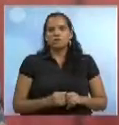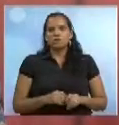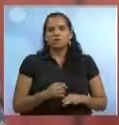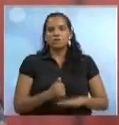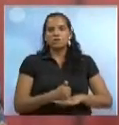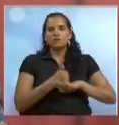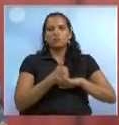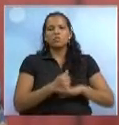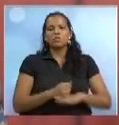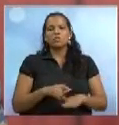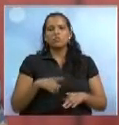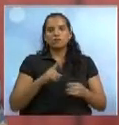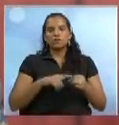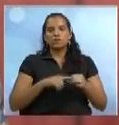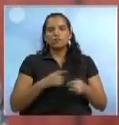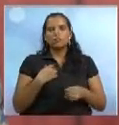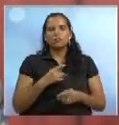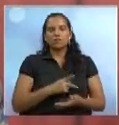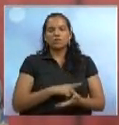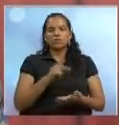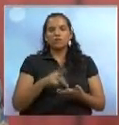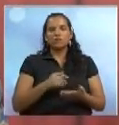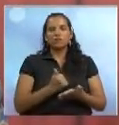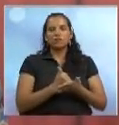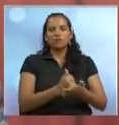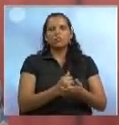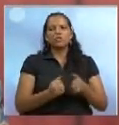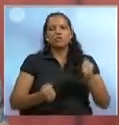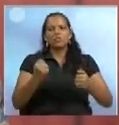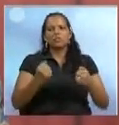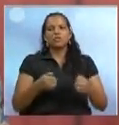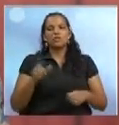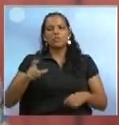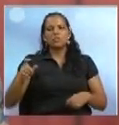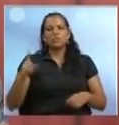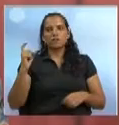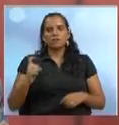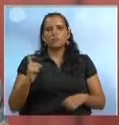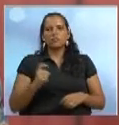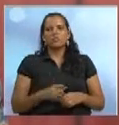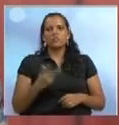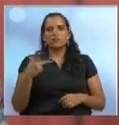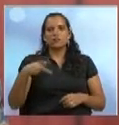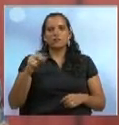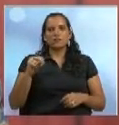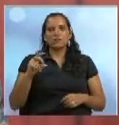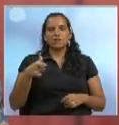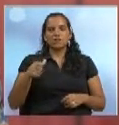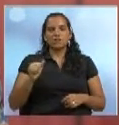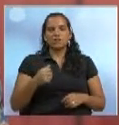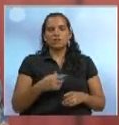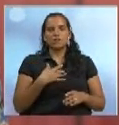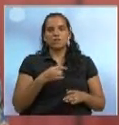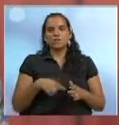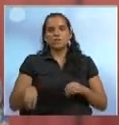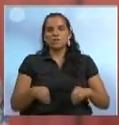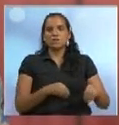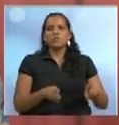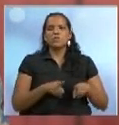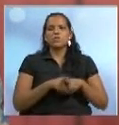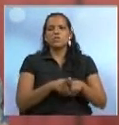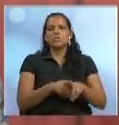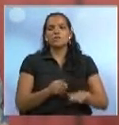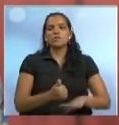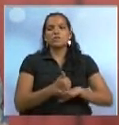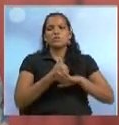La prefectura de Pichincha envió un camión con ayuda humanitaria para las personas damnificadas de Chamanga y Muisne. Con esta acción se unifican con